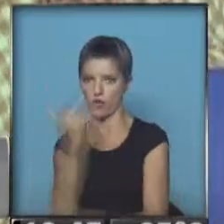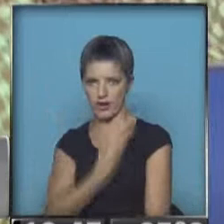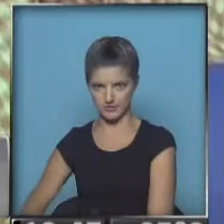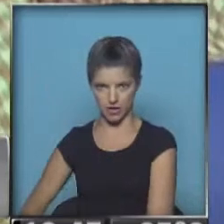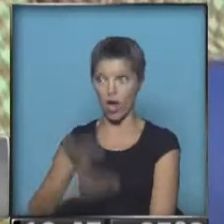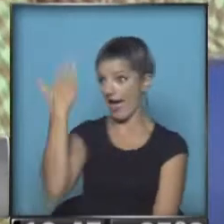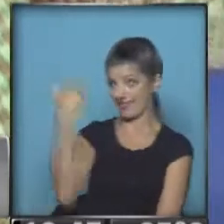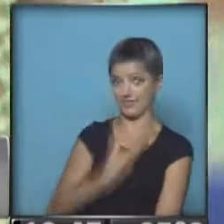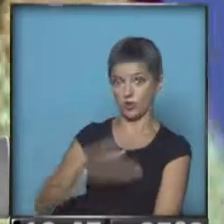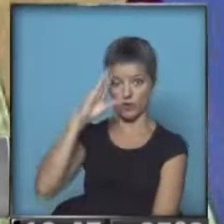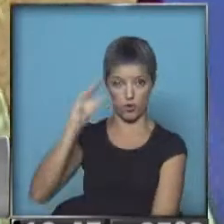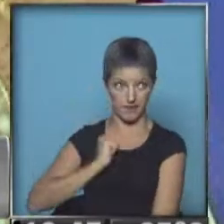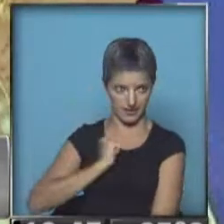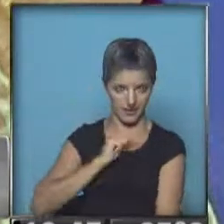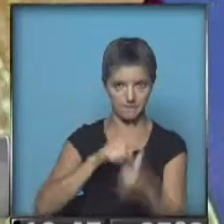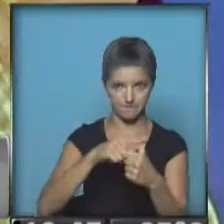dictadura.